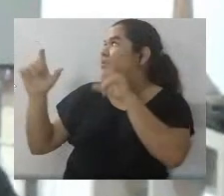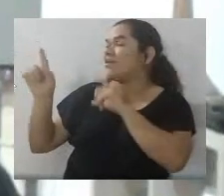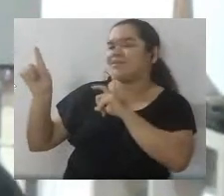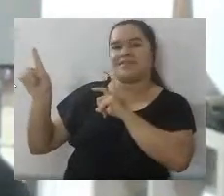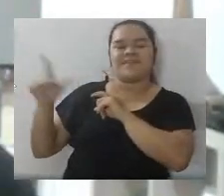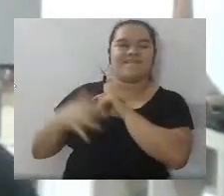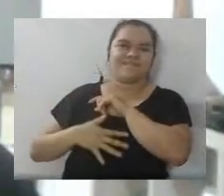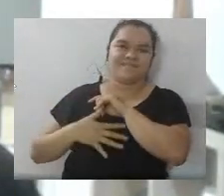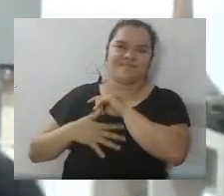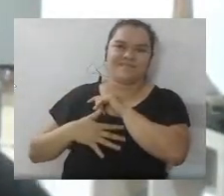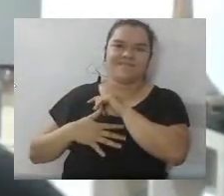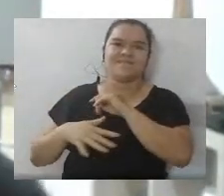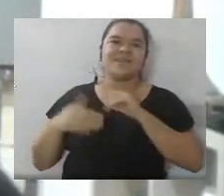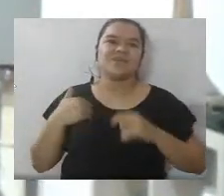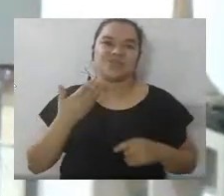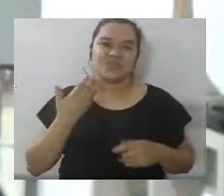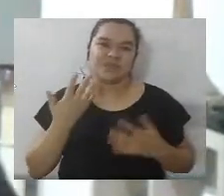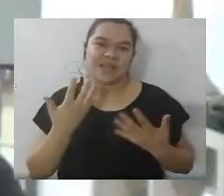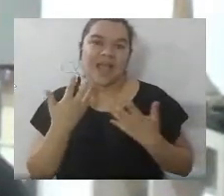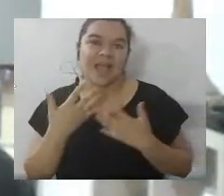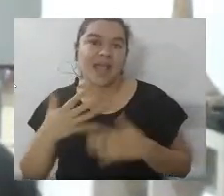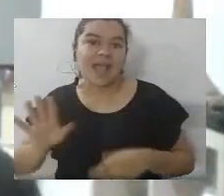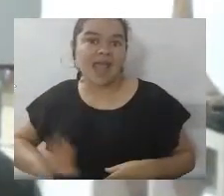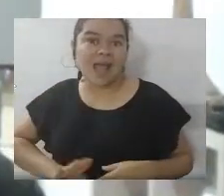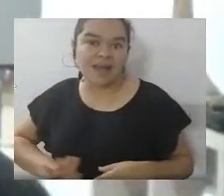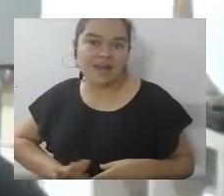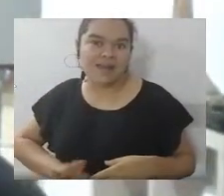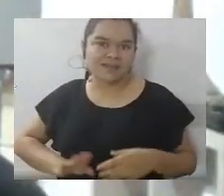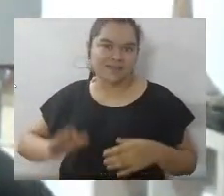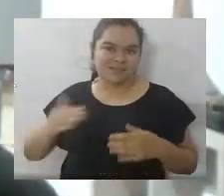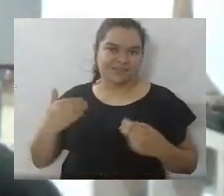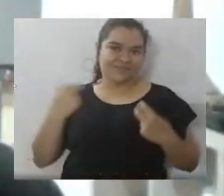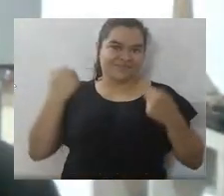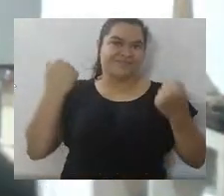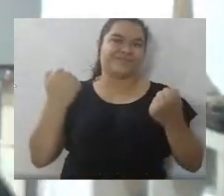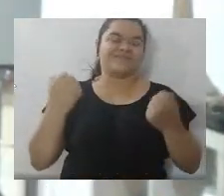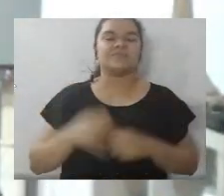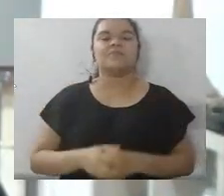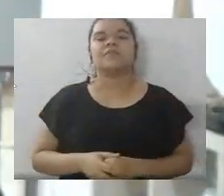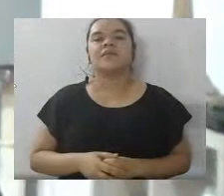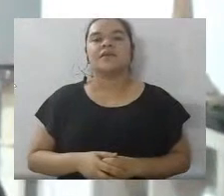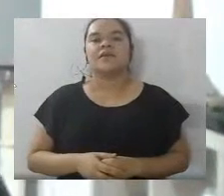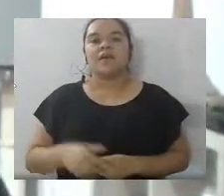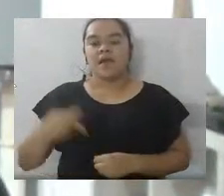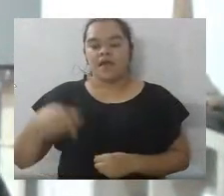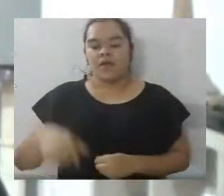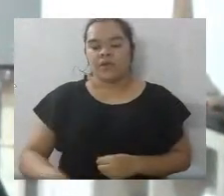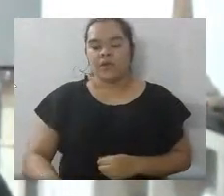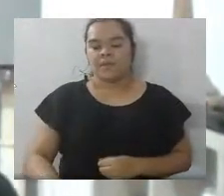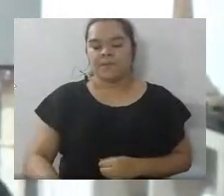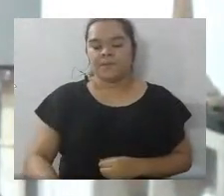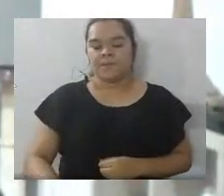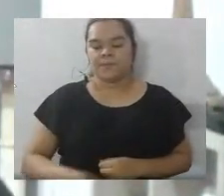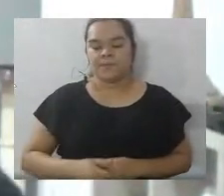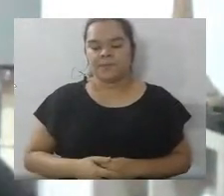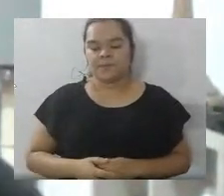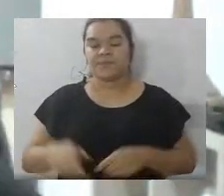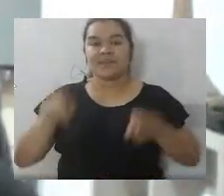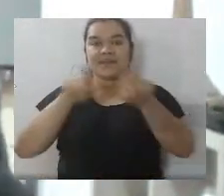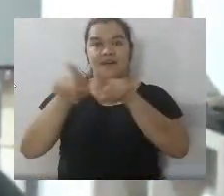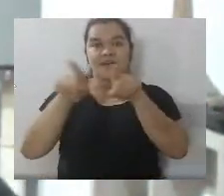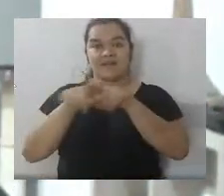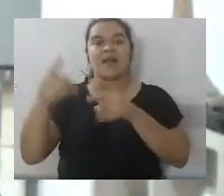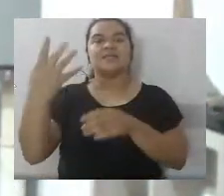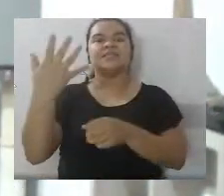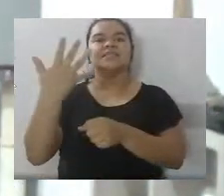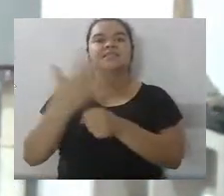alentador. Vamos a dar entonces inicio al quinto y último panel, a través del cual vamos a conocer la carrera